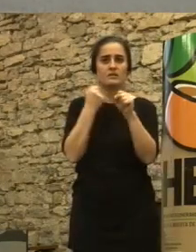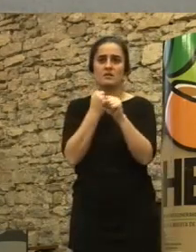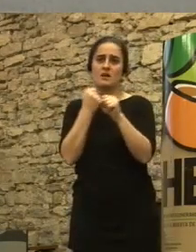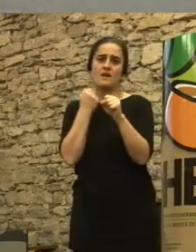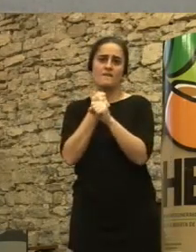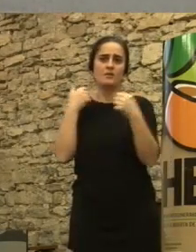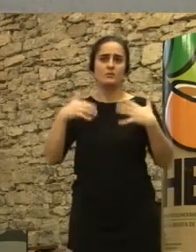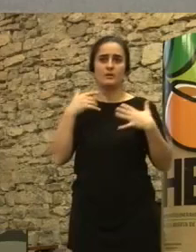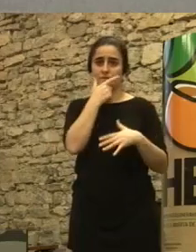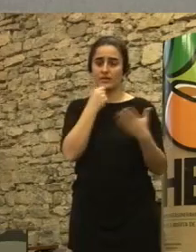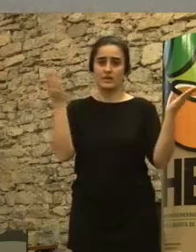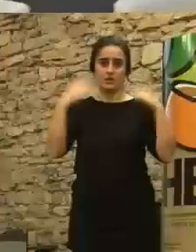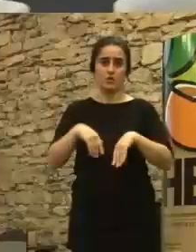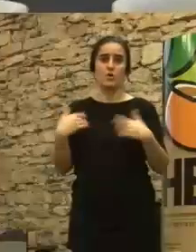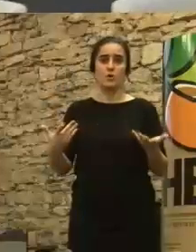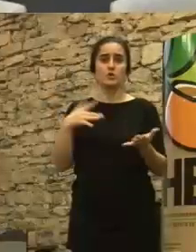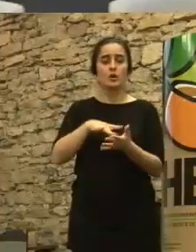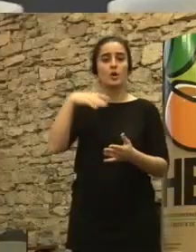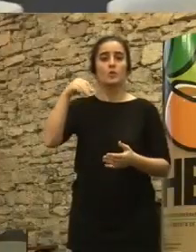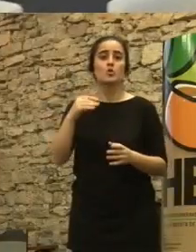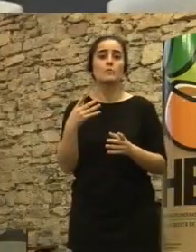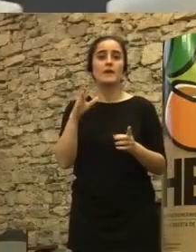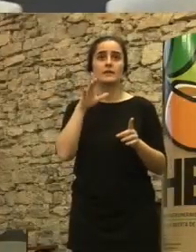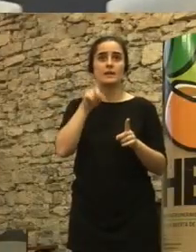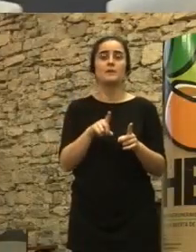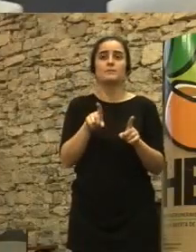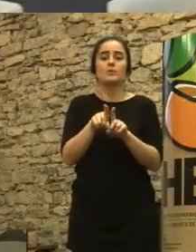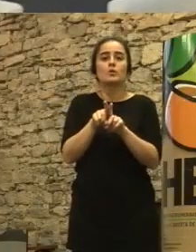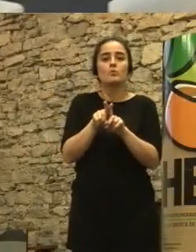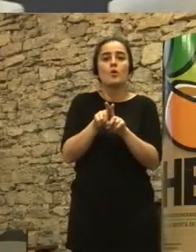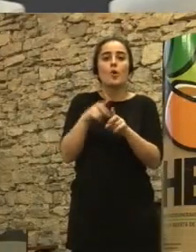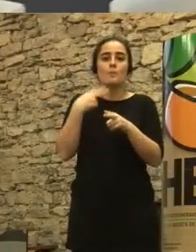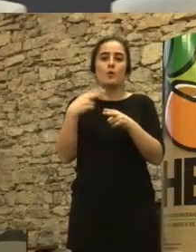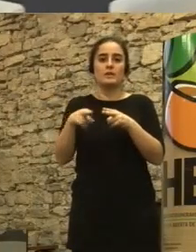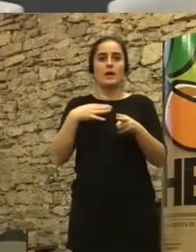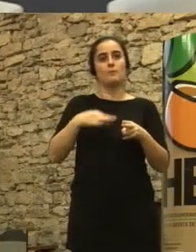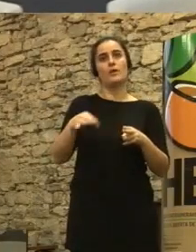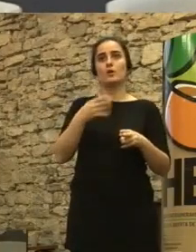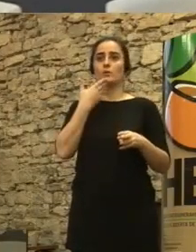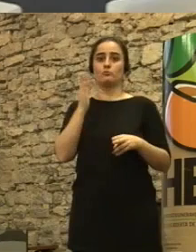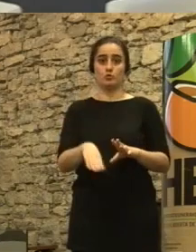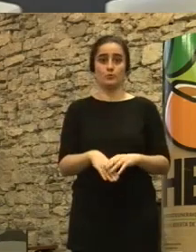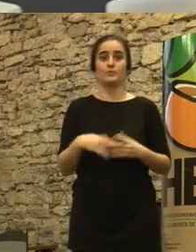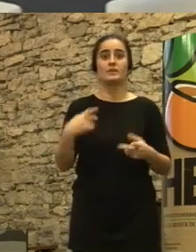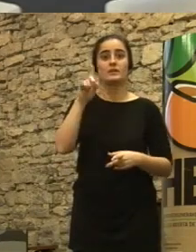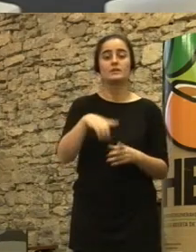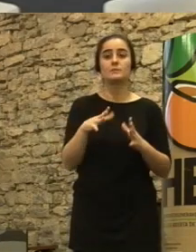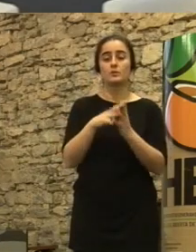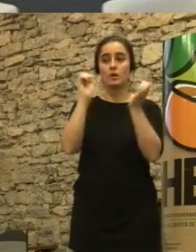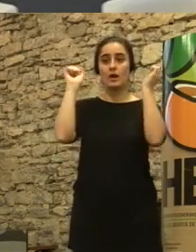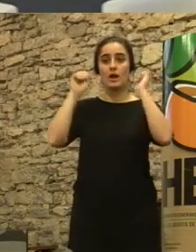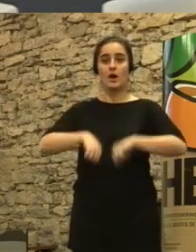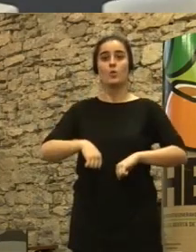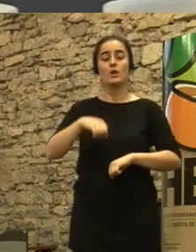verdaderamente no muy fácil, que hacer que en Rumanía la política parezca funky. Y ha hecho un acuerdo con Civio, no sé si